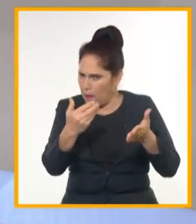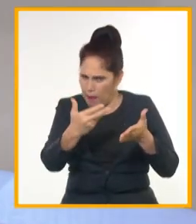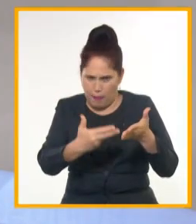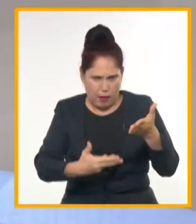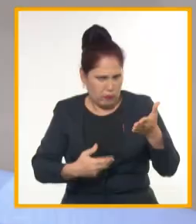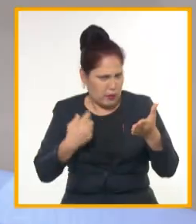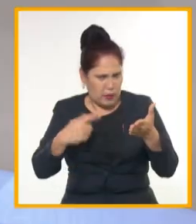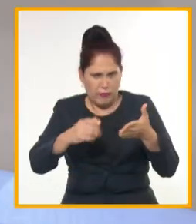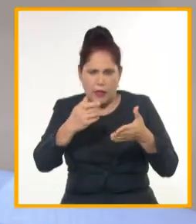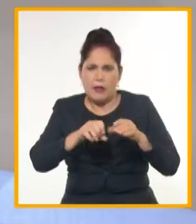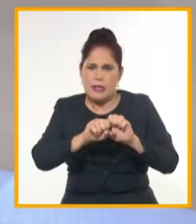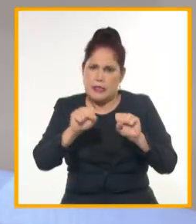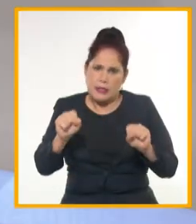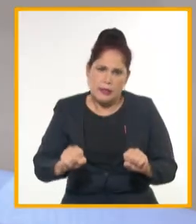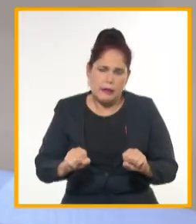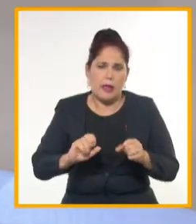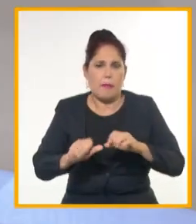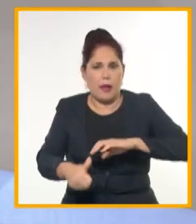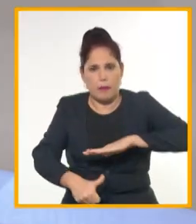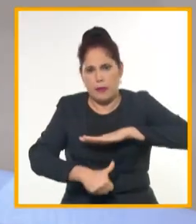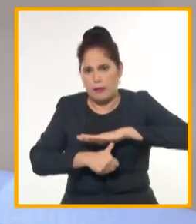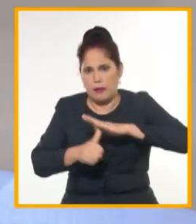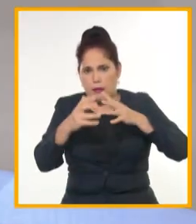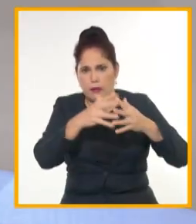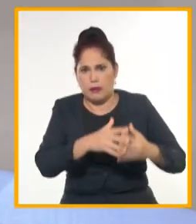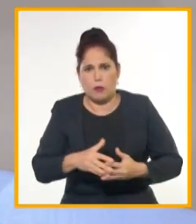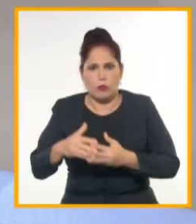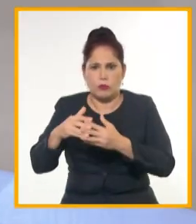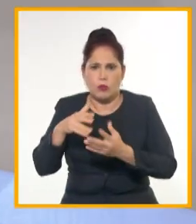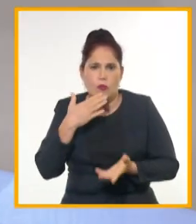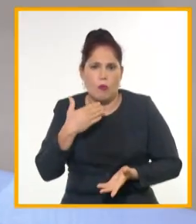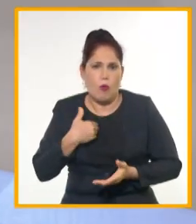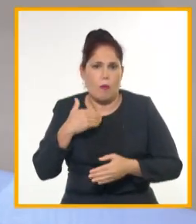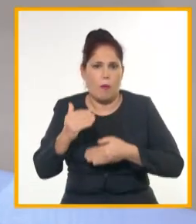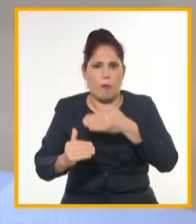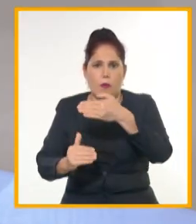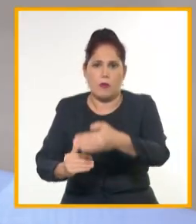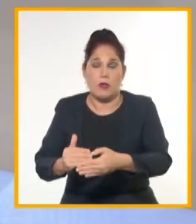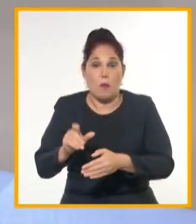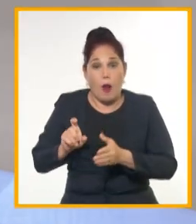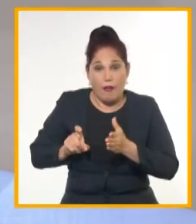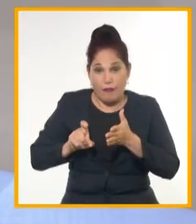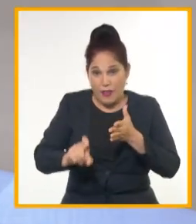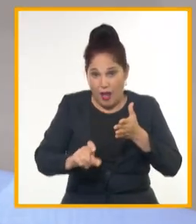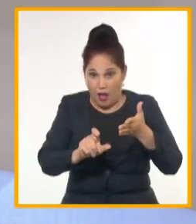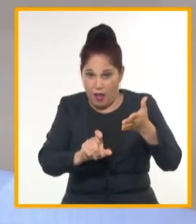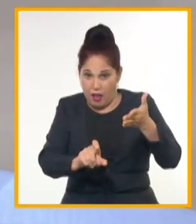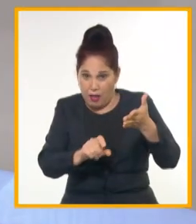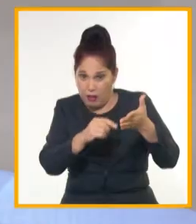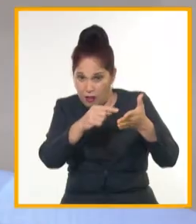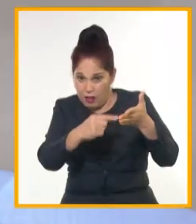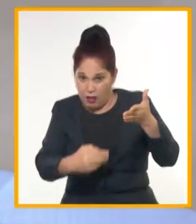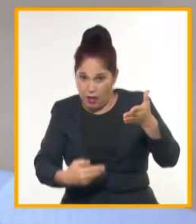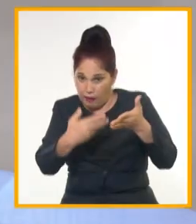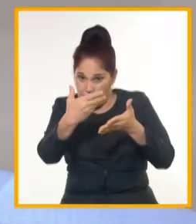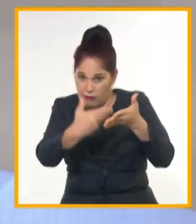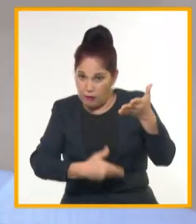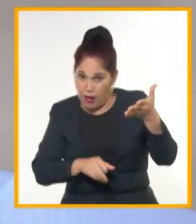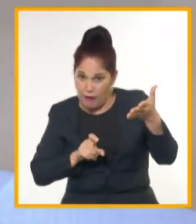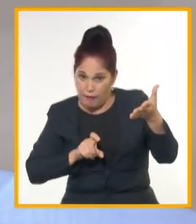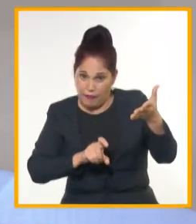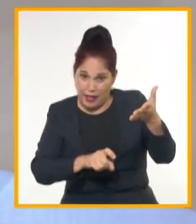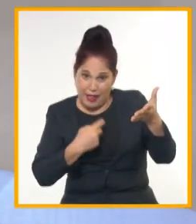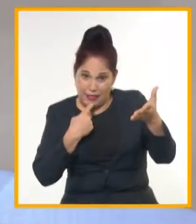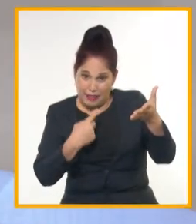del sistema de presidencial y de otras cosas. Pero esto está al final de la enmienda 12. Fíjese, lo que dice es que